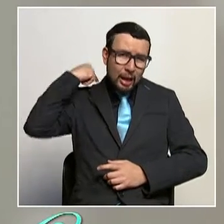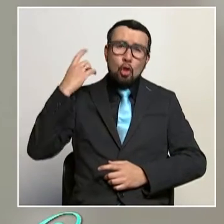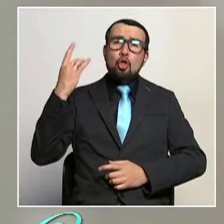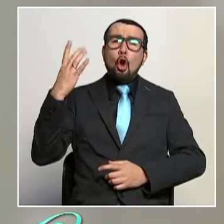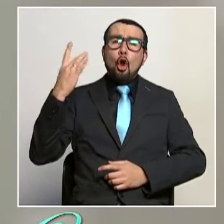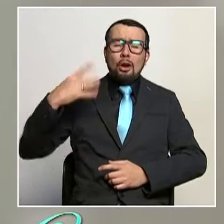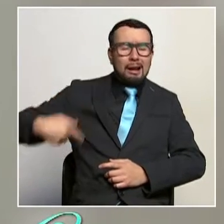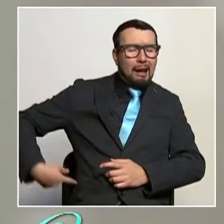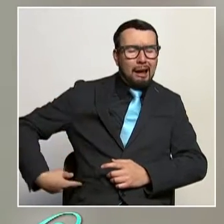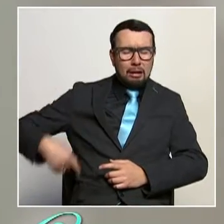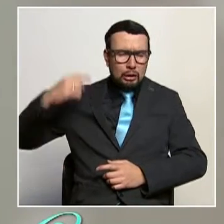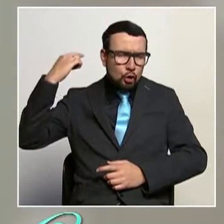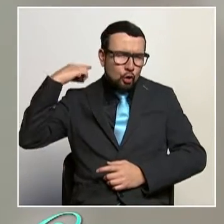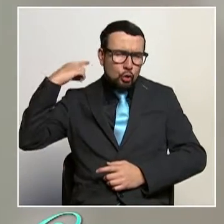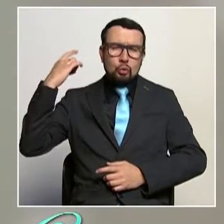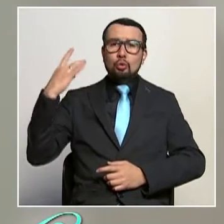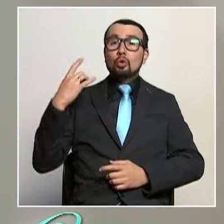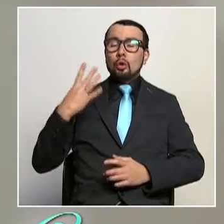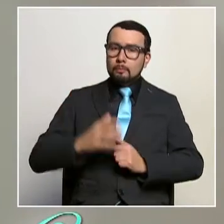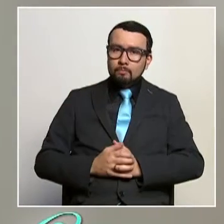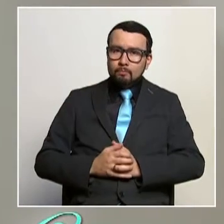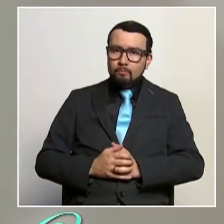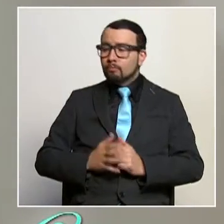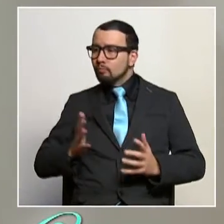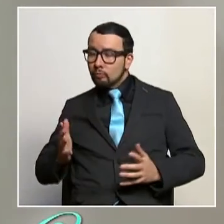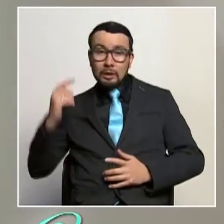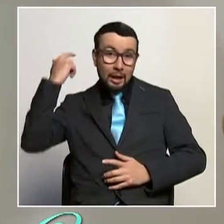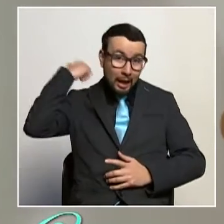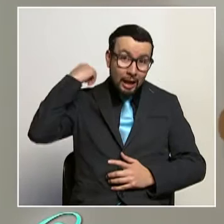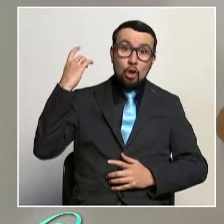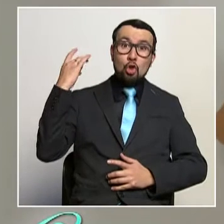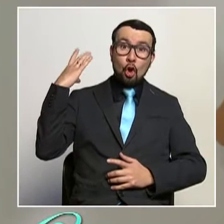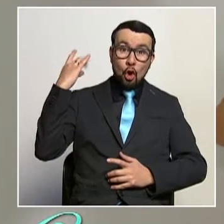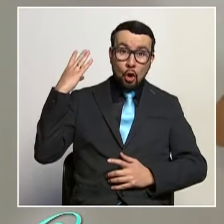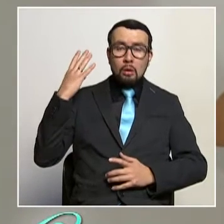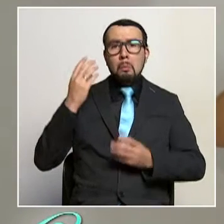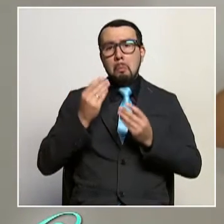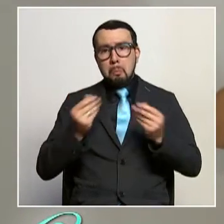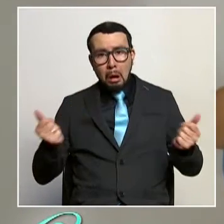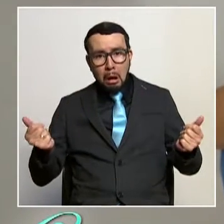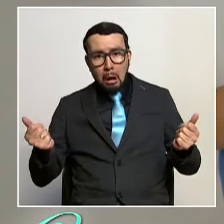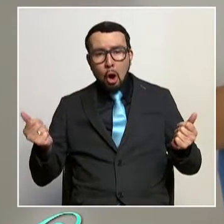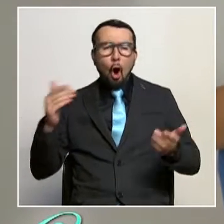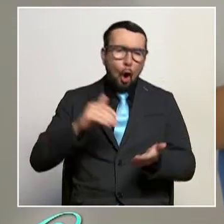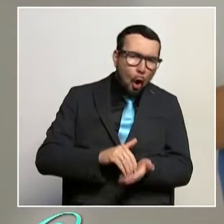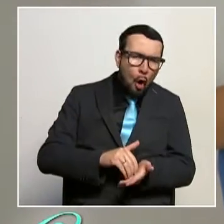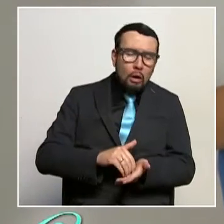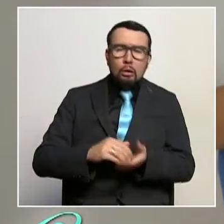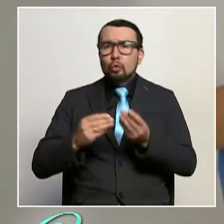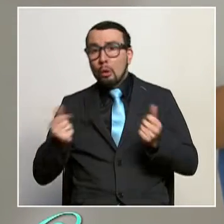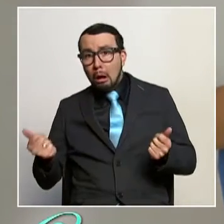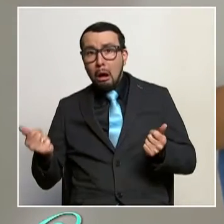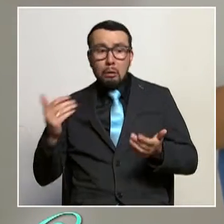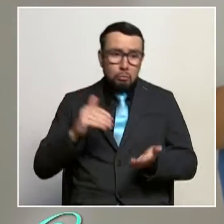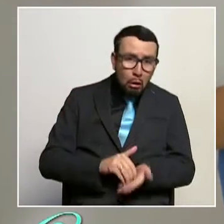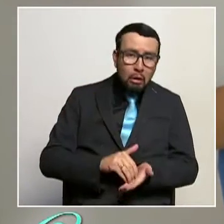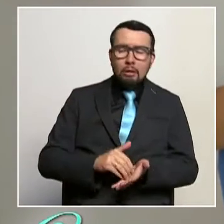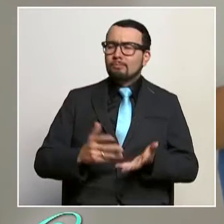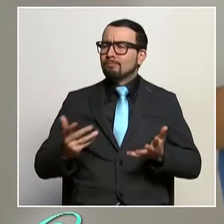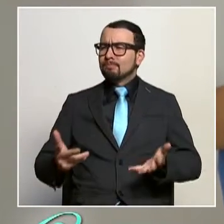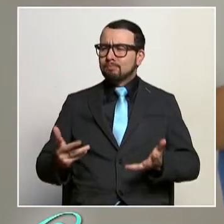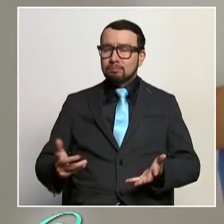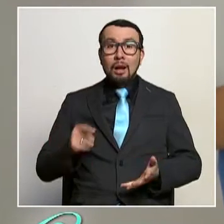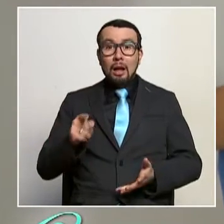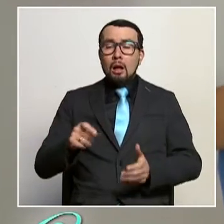región. Y ese dolor de espalda es capaz de ceder, desaparece, prácticamente se hace nulo cuando